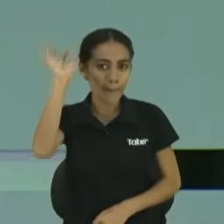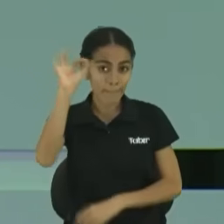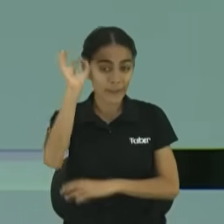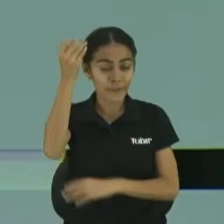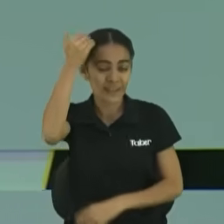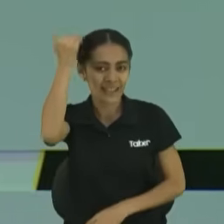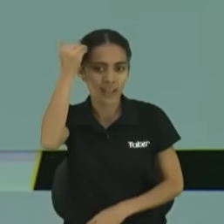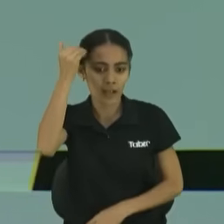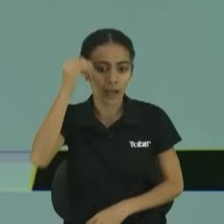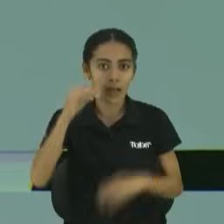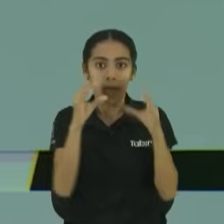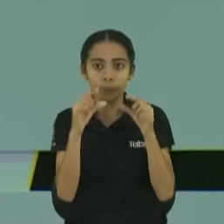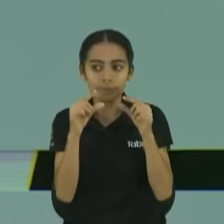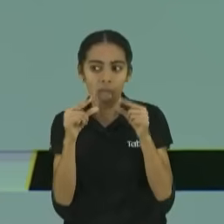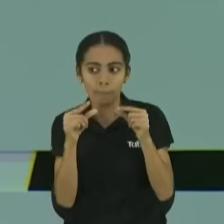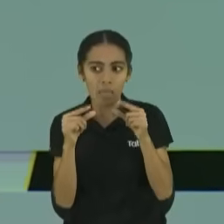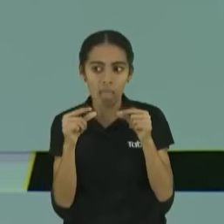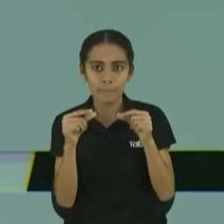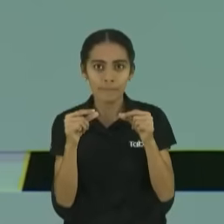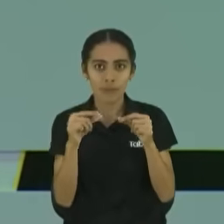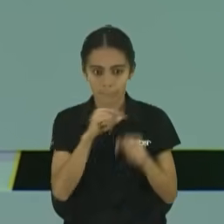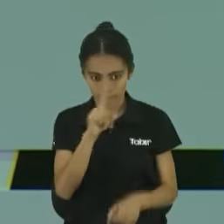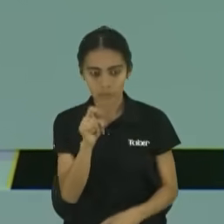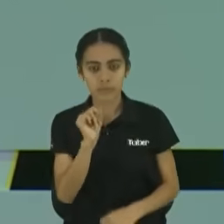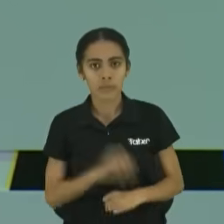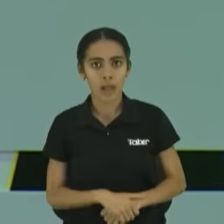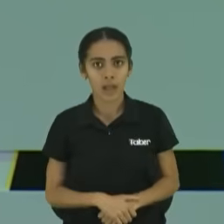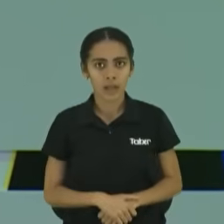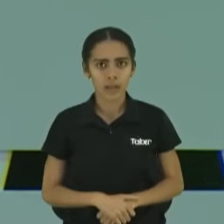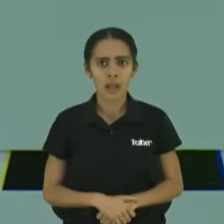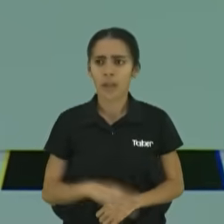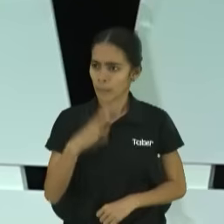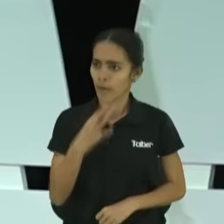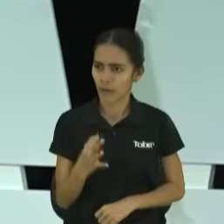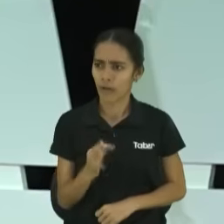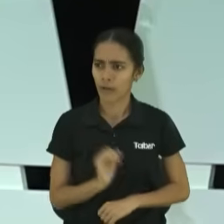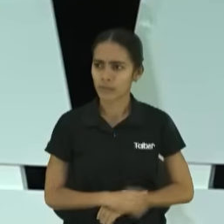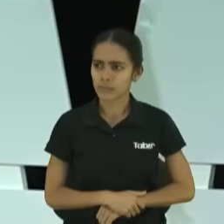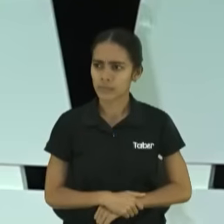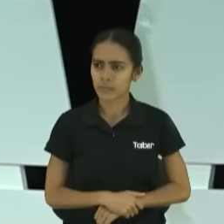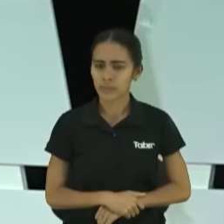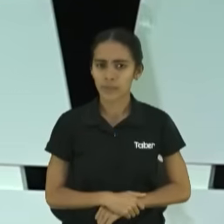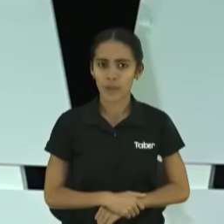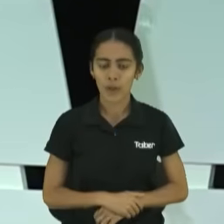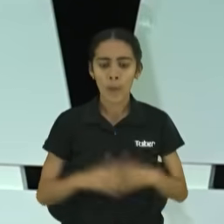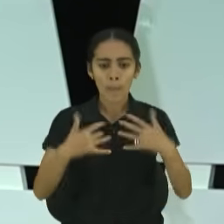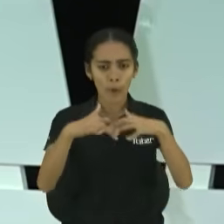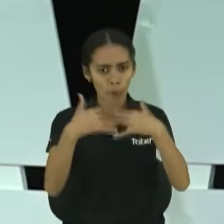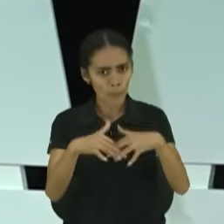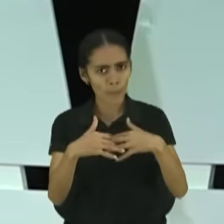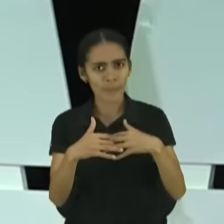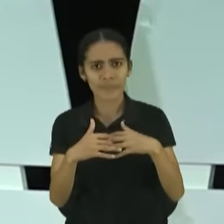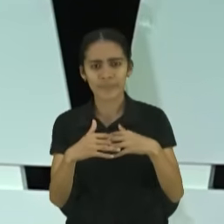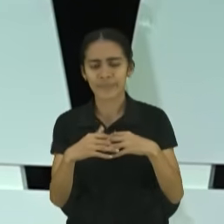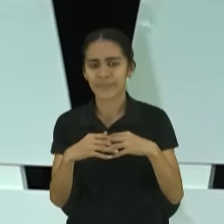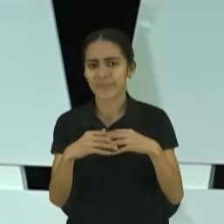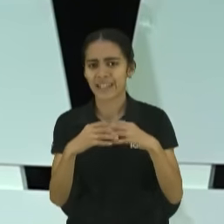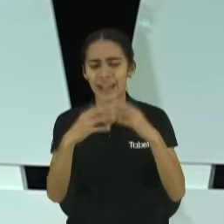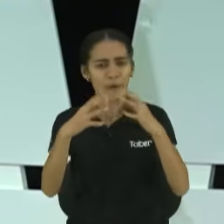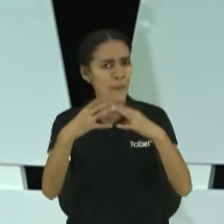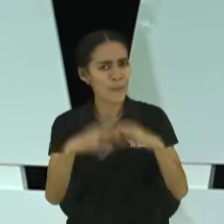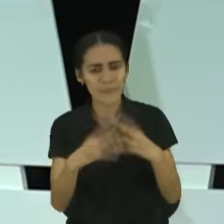Fíjate, ¿y dónde está Jorge? Pregúntale. Es cierto. Somos compañeros de 20, 30 años